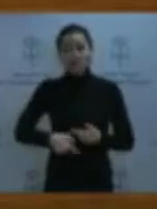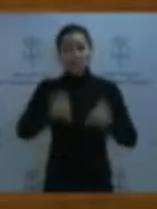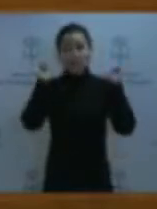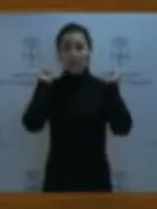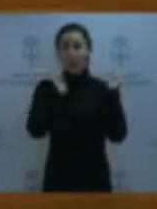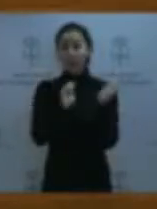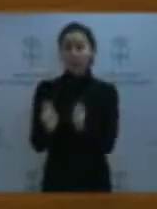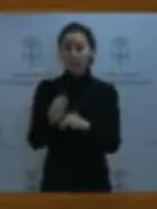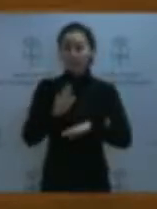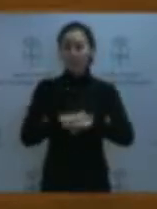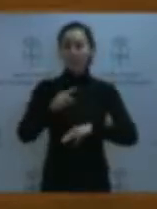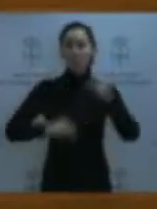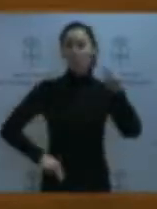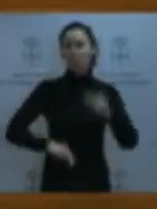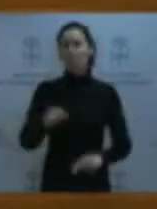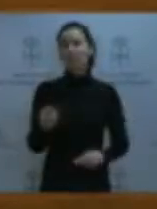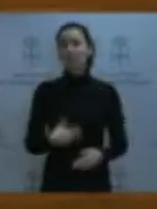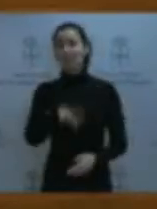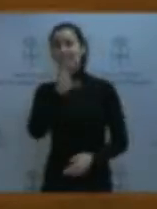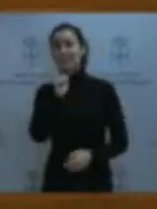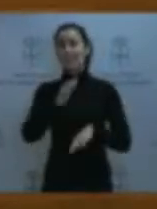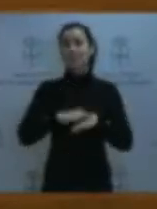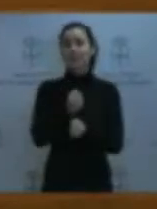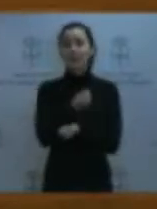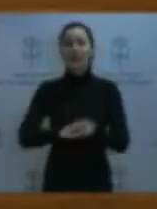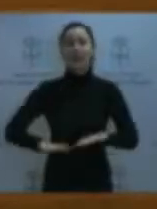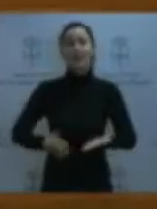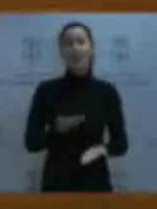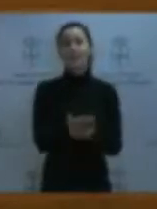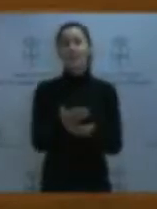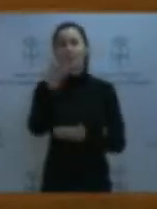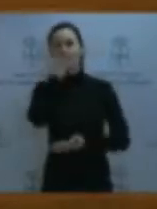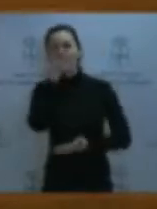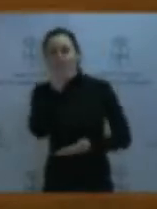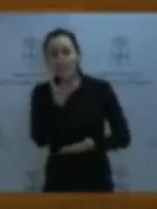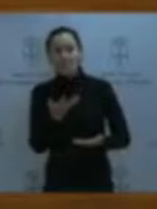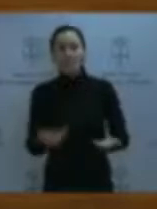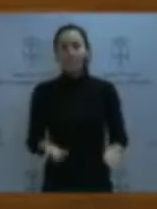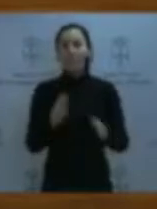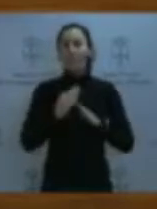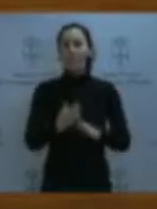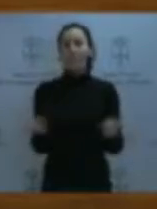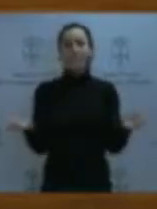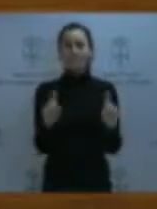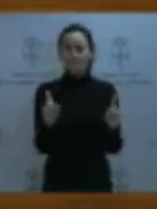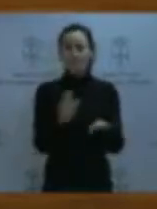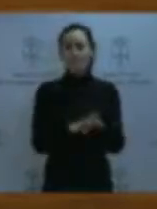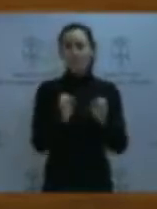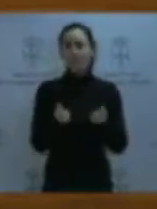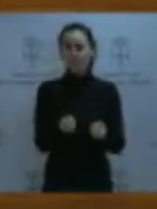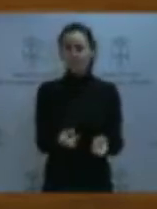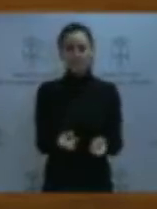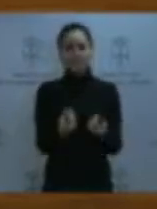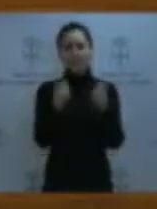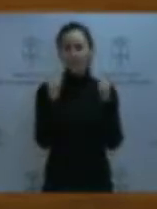Comprenderán por qué pedimos garantías, por qué desconfiamos, por qué no nos basta única y exclusivamente mirar los números. Pero ojo, hay un